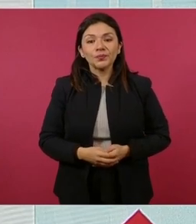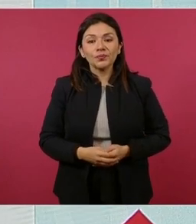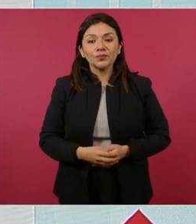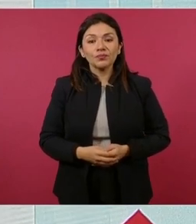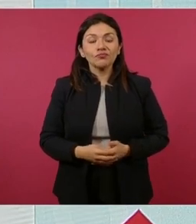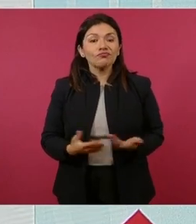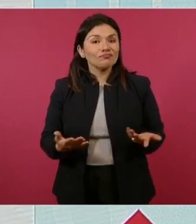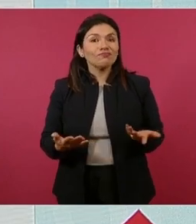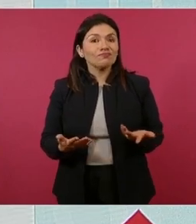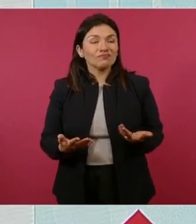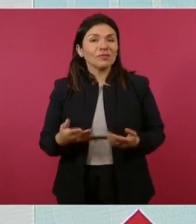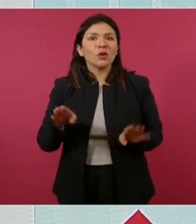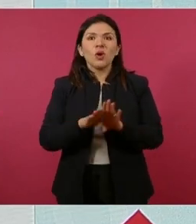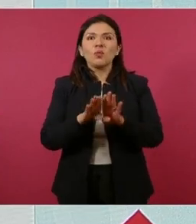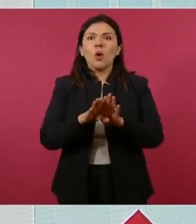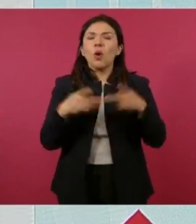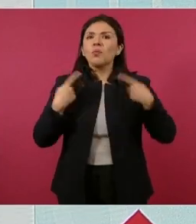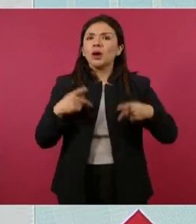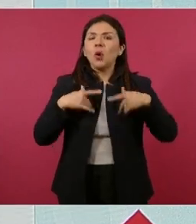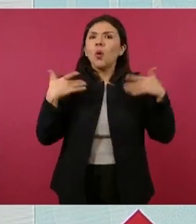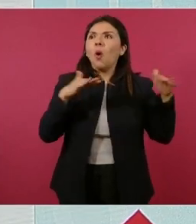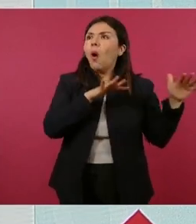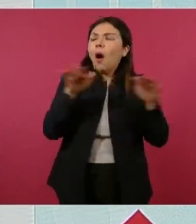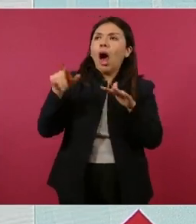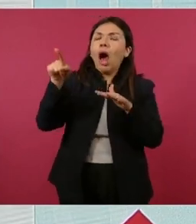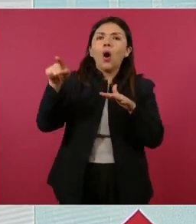Y es muy espectacular eso,